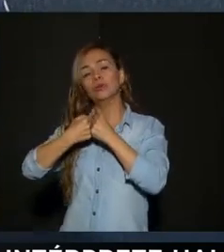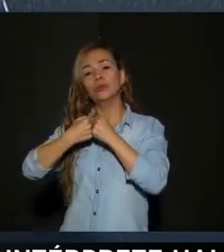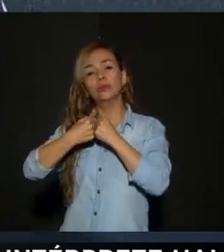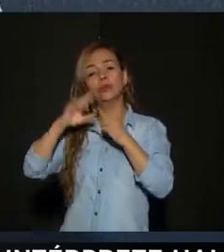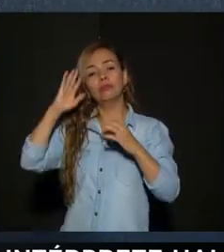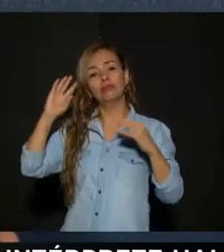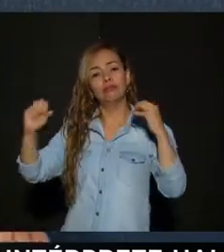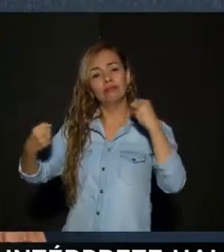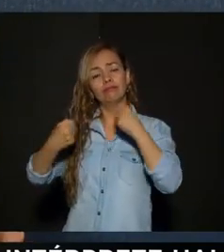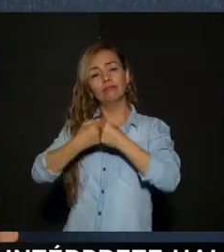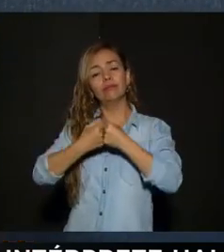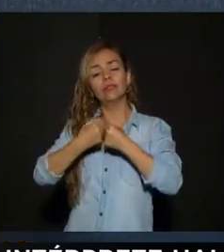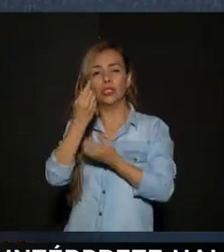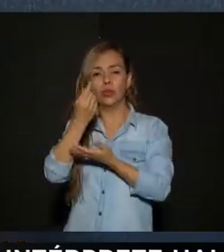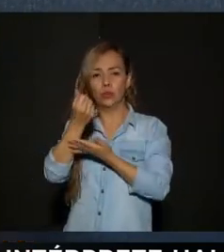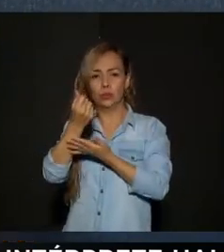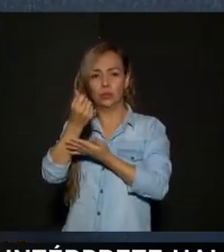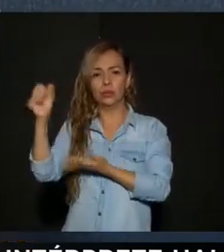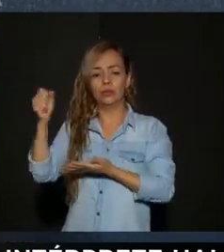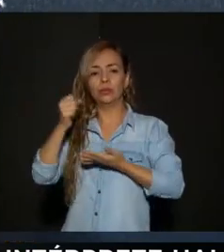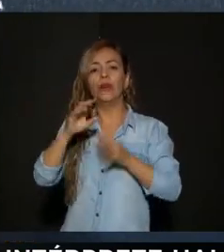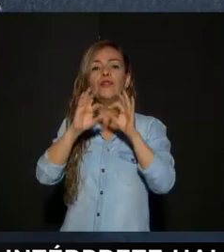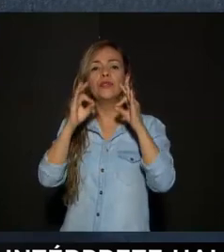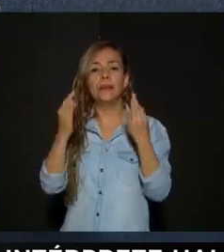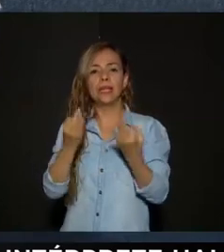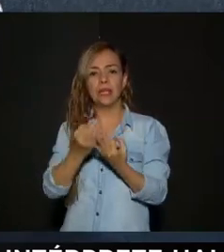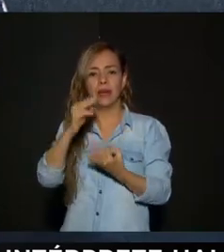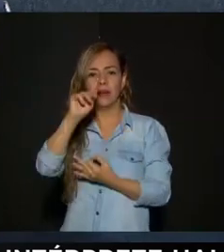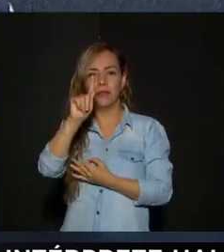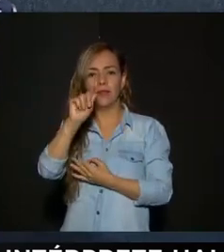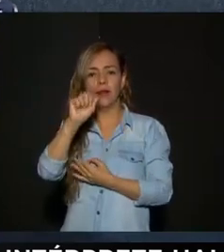infantil, nos permite hacer esta invitación. El niño, la niña, la familia que quiera mandarnos un